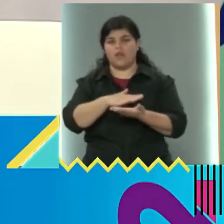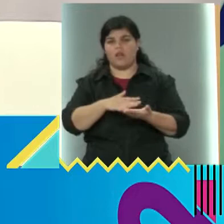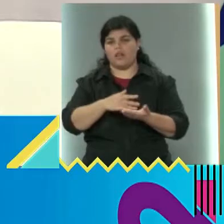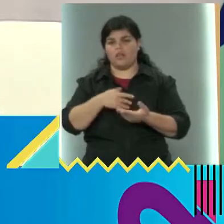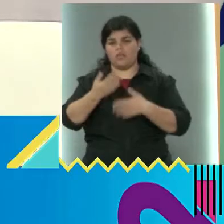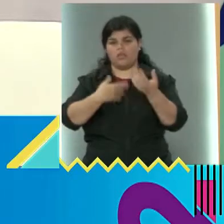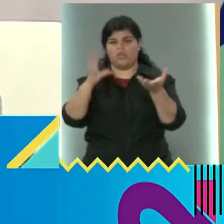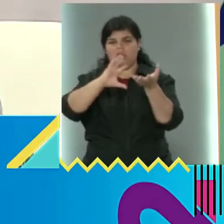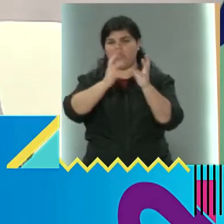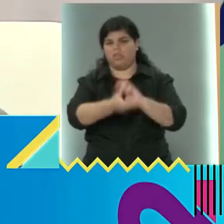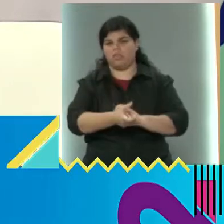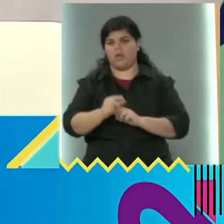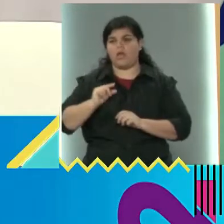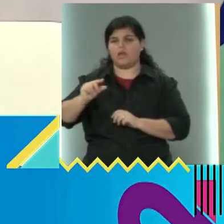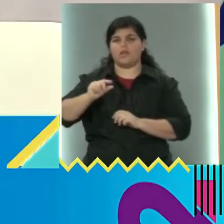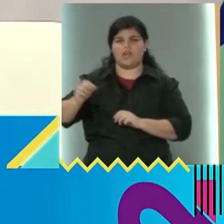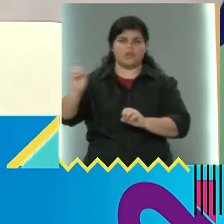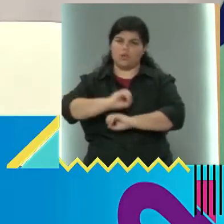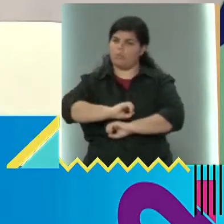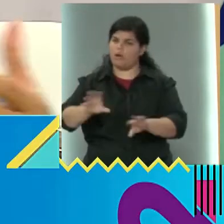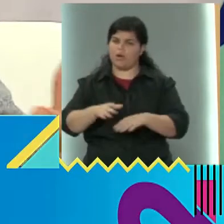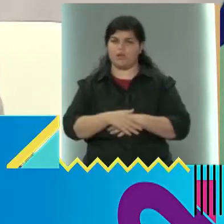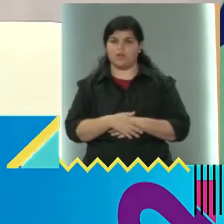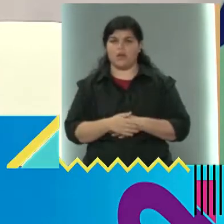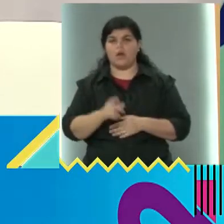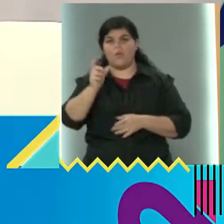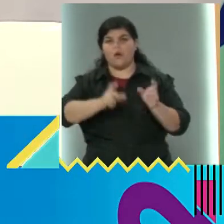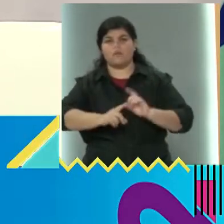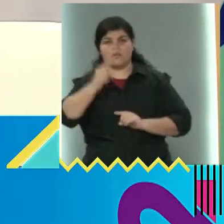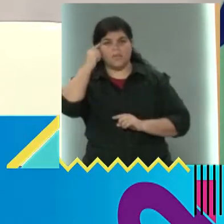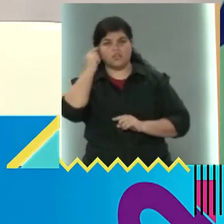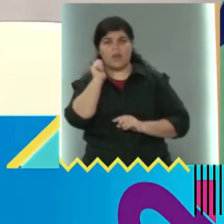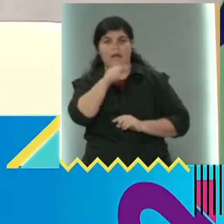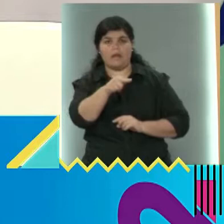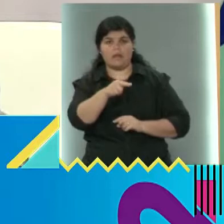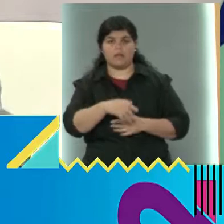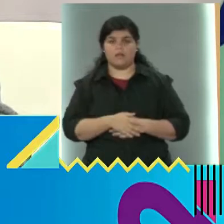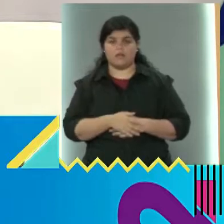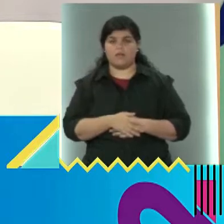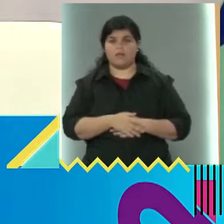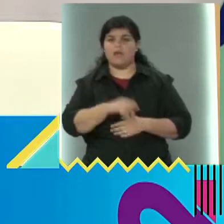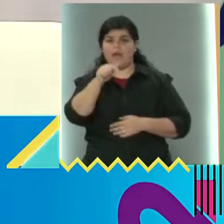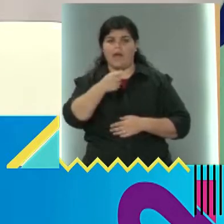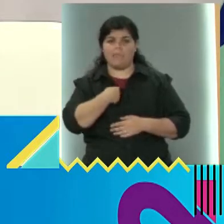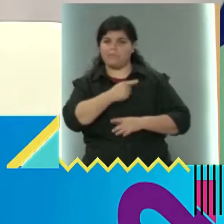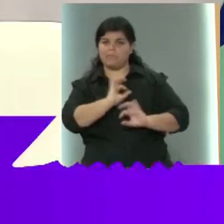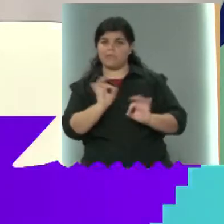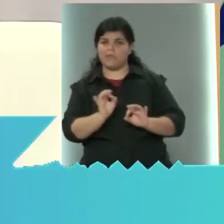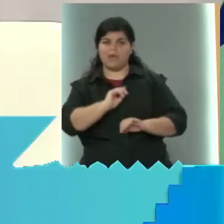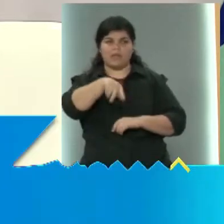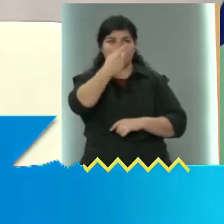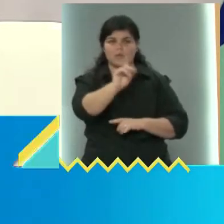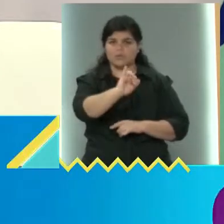adjudicados, eso que la gente dice, bueno, pero ¿por qué no a mí y a ese que tiene le dan? En fin, todas esas situaciones nosotros las contemplamos